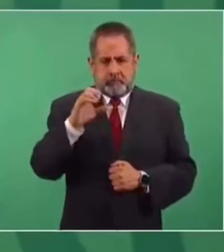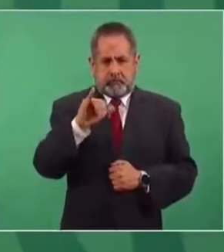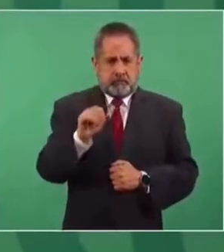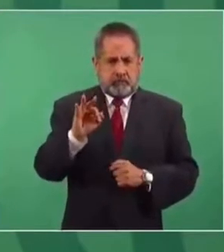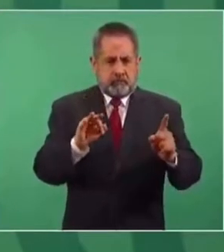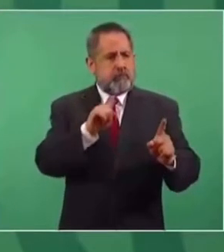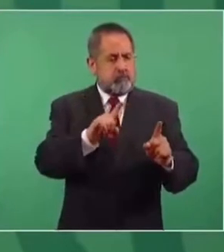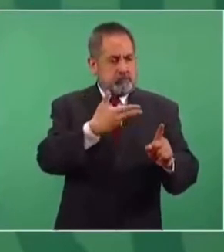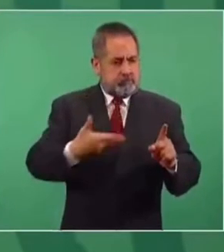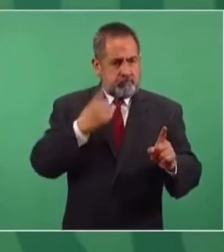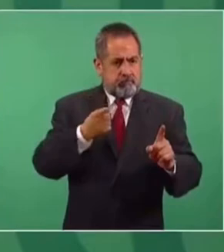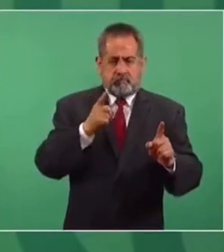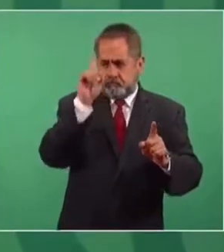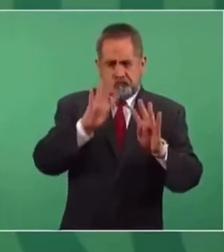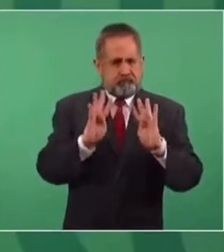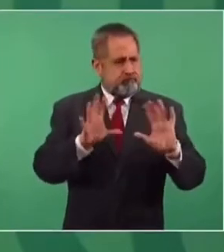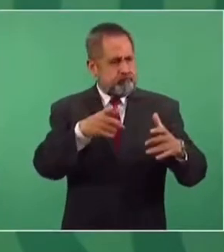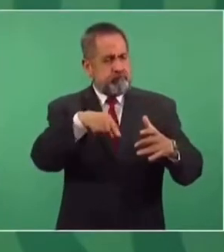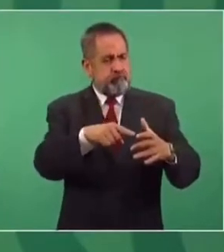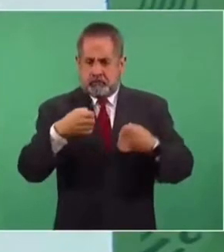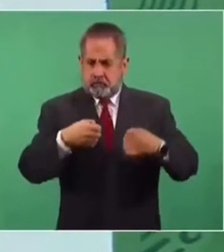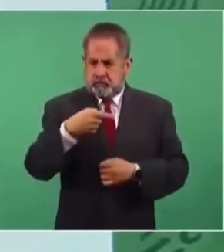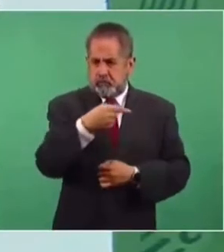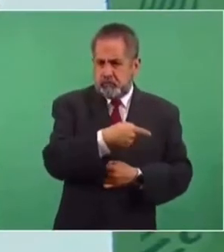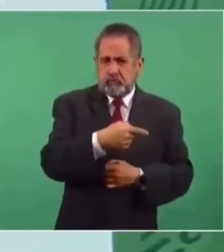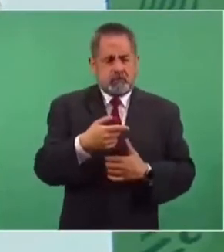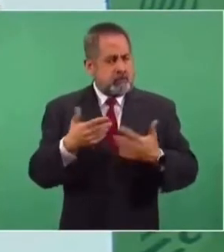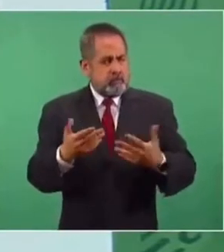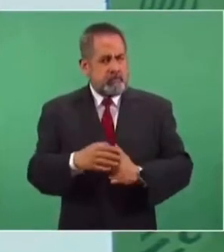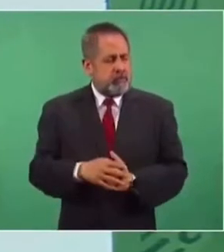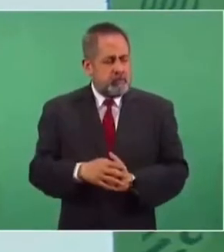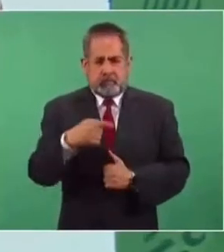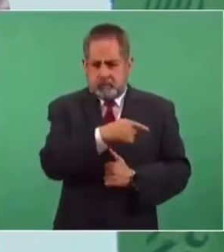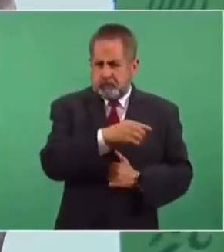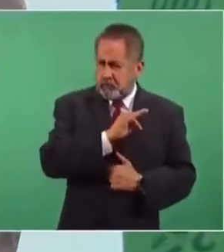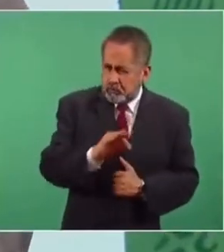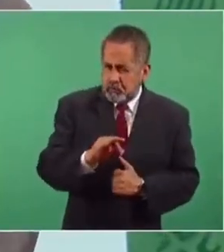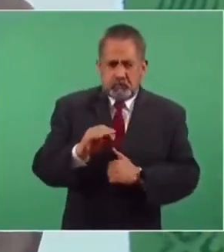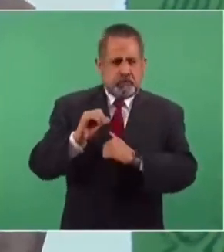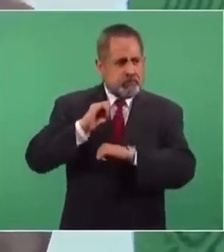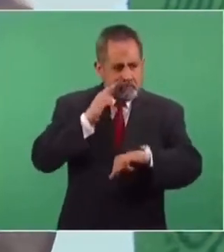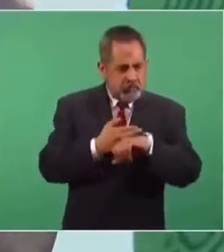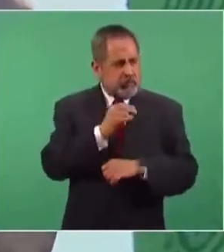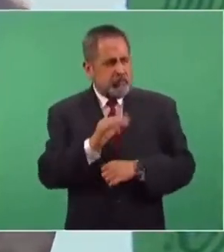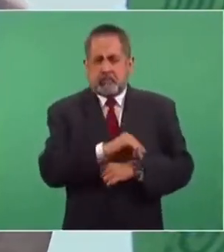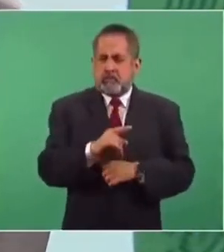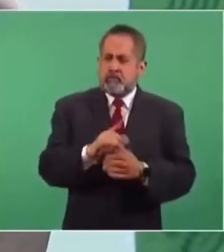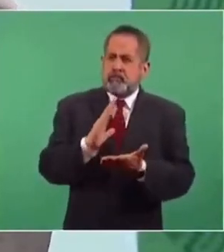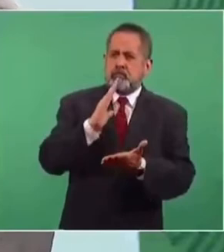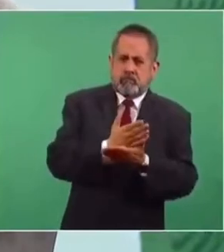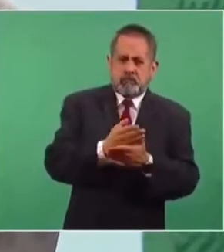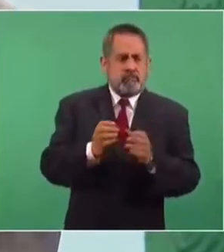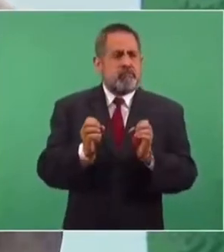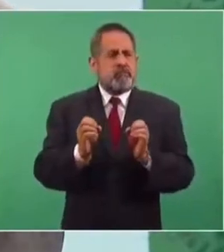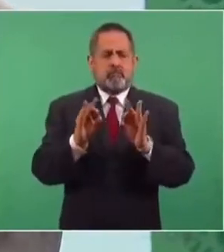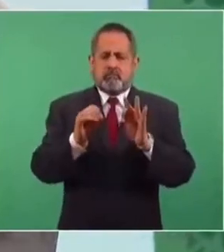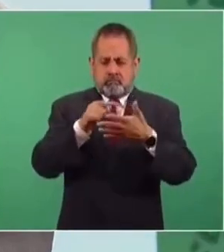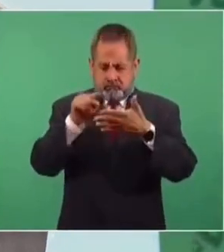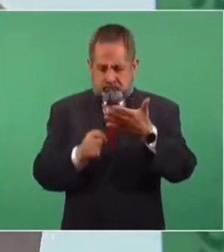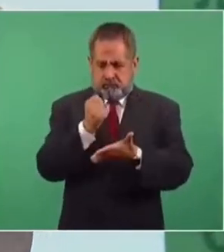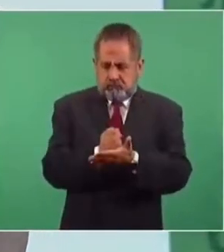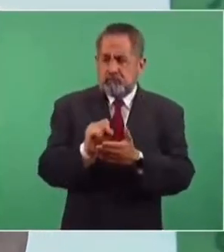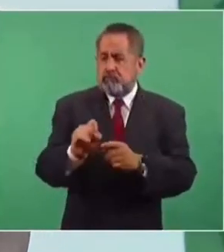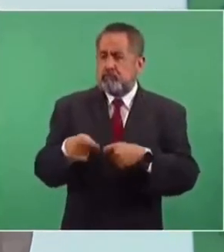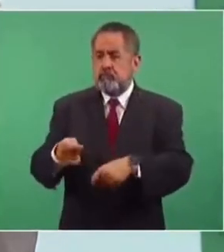consejo que usted preside determine e informe si a la autoridad judicial mencionada le correspondía o no aplicar de manera oficiosa la suspensión a quienes